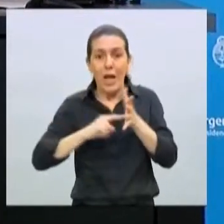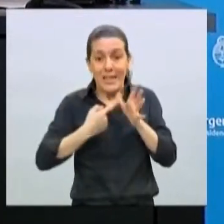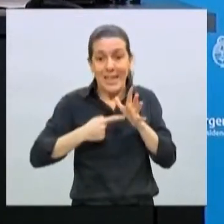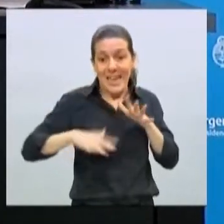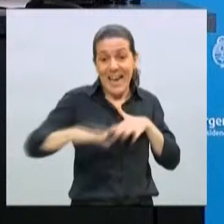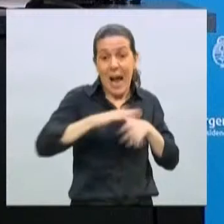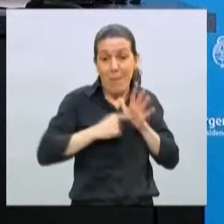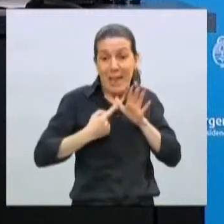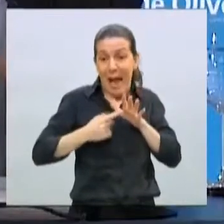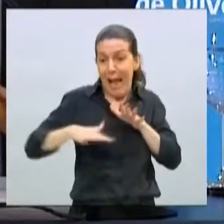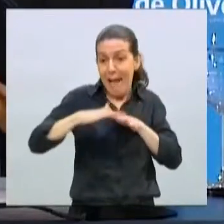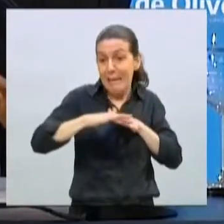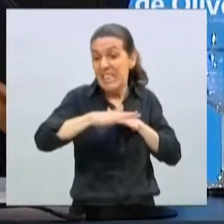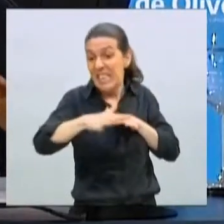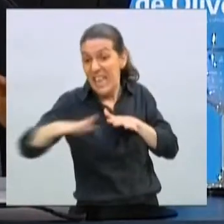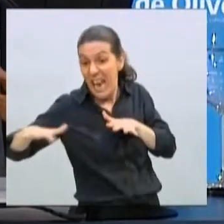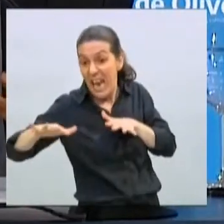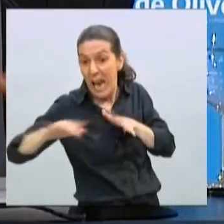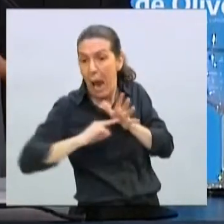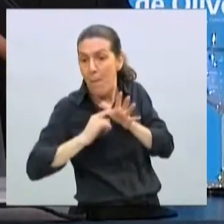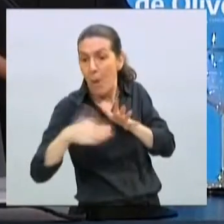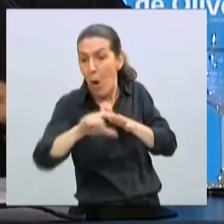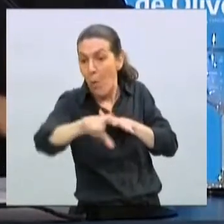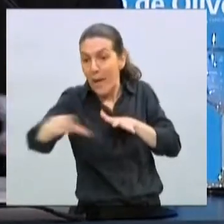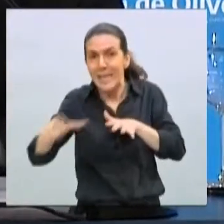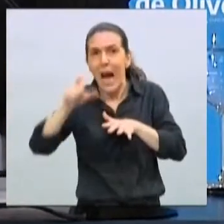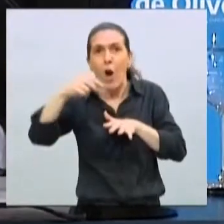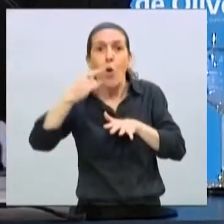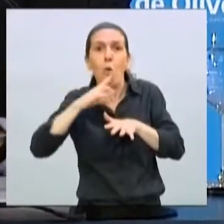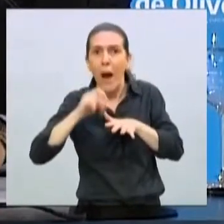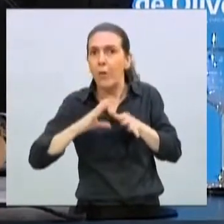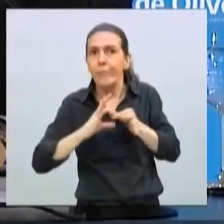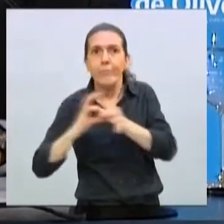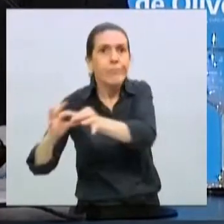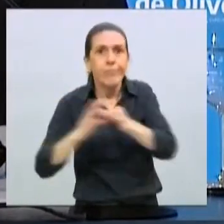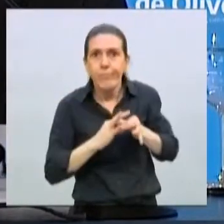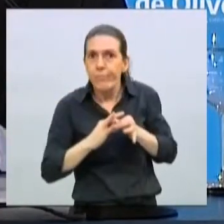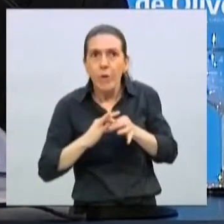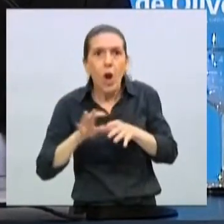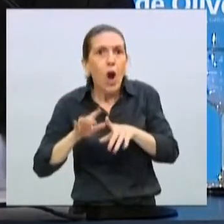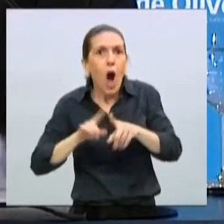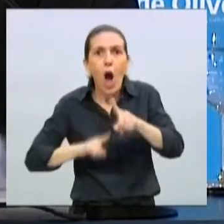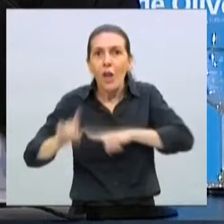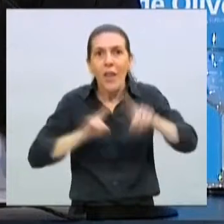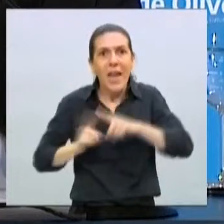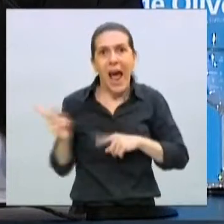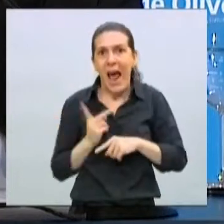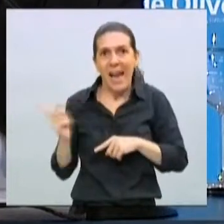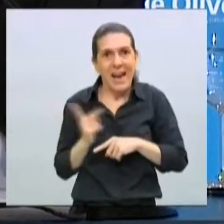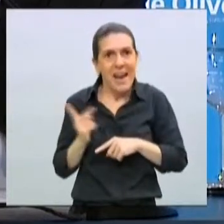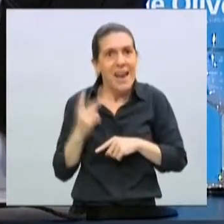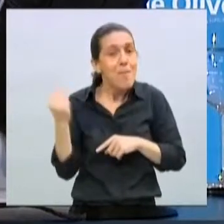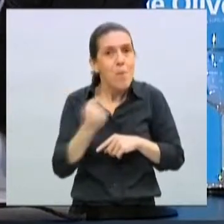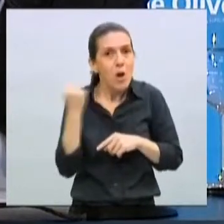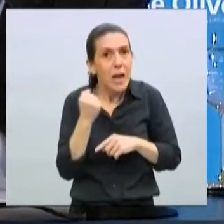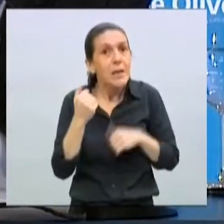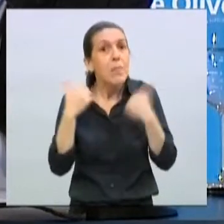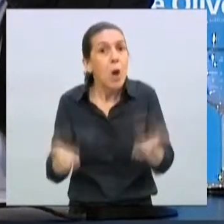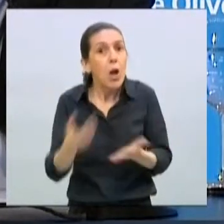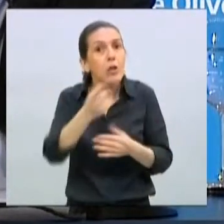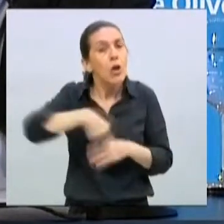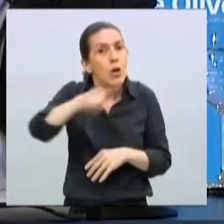demográfico. Entonces no se podrían hacer, por eso es importantísima esta coordinación. Ahí lo que quiero decir es que nuestra